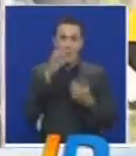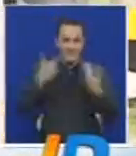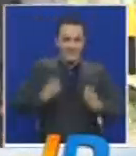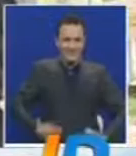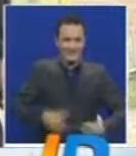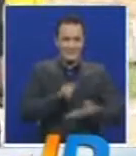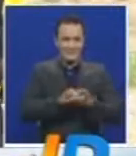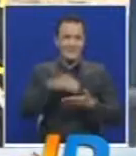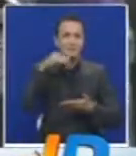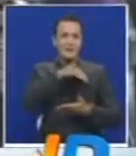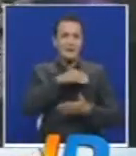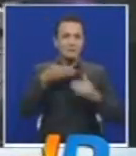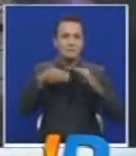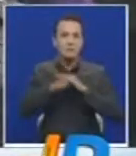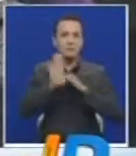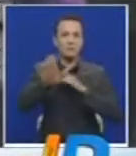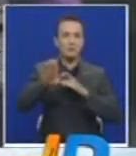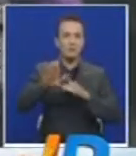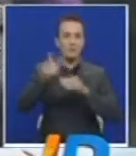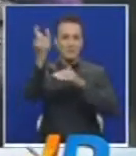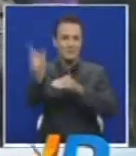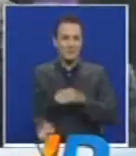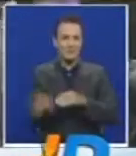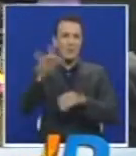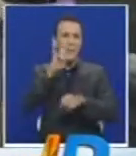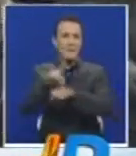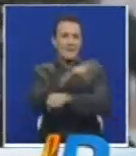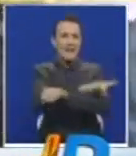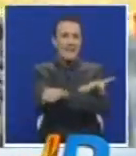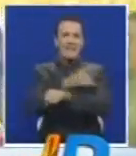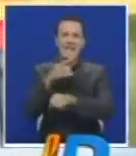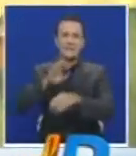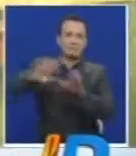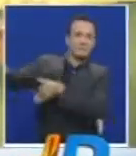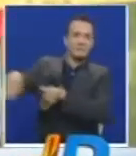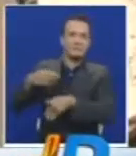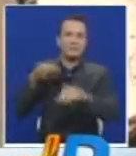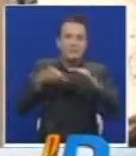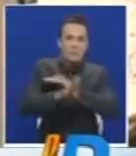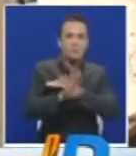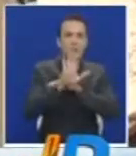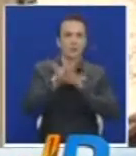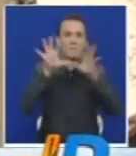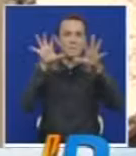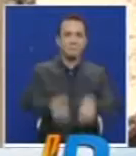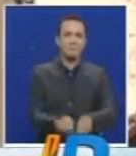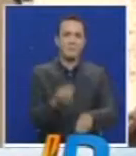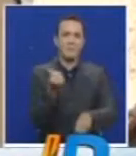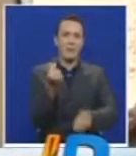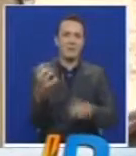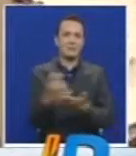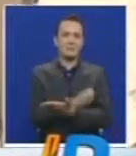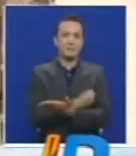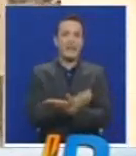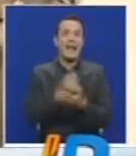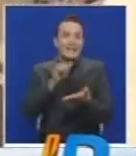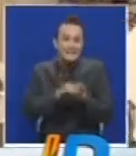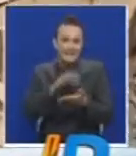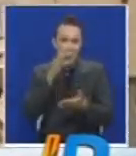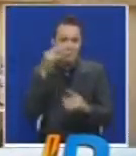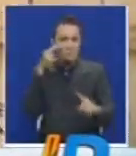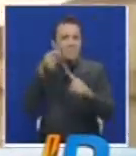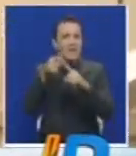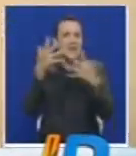redujeron al personal de seguridad, ingresaron al lugar donde se guardaba el dinero, objeto del asalto. Esta fue la caja fuerte por la que ingresaron los